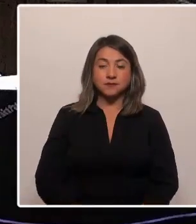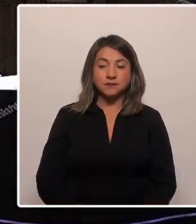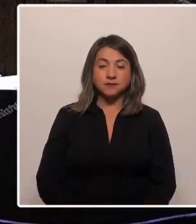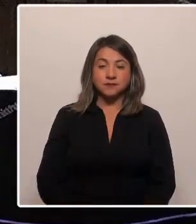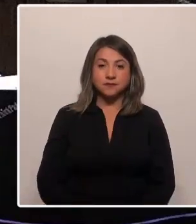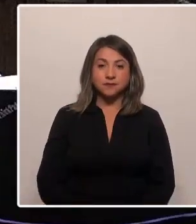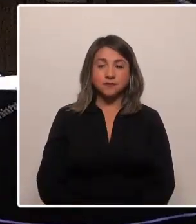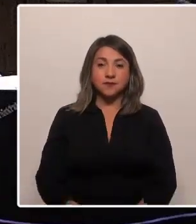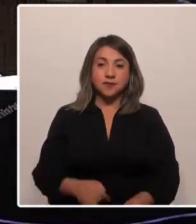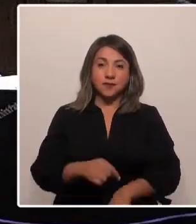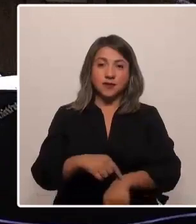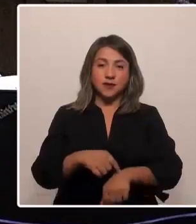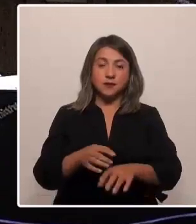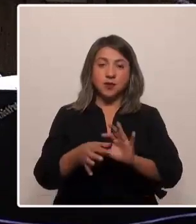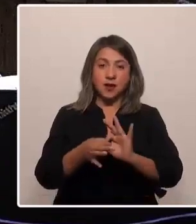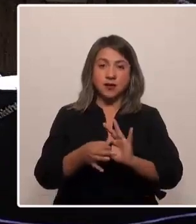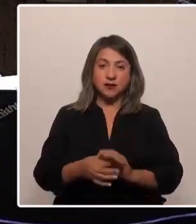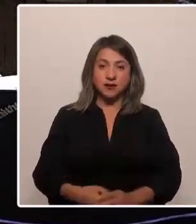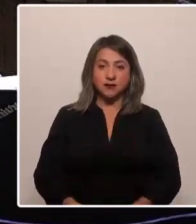Tiempo, gracias.